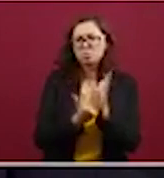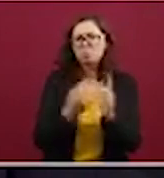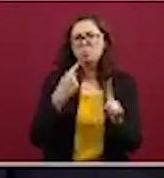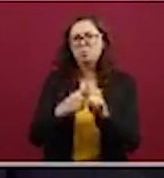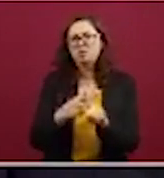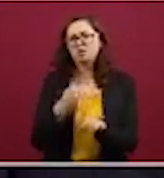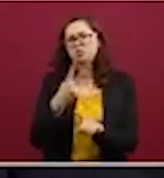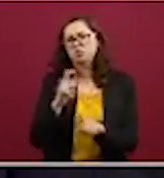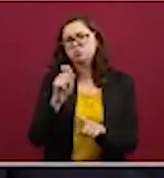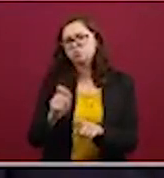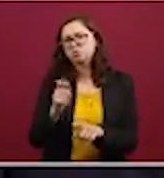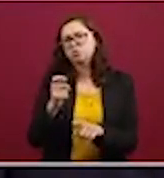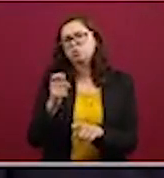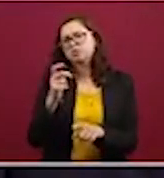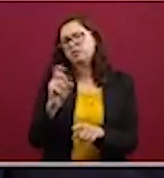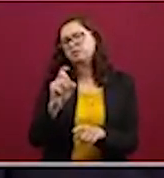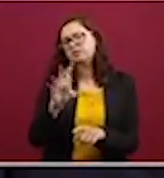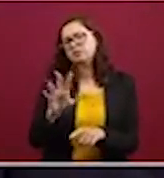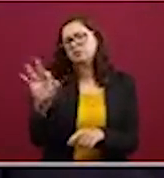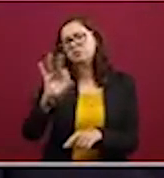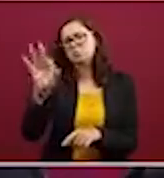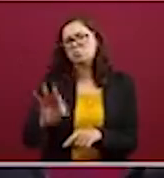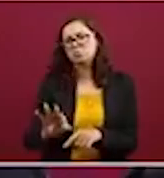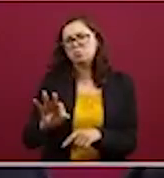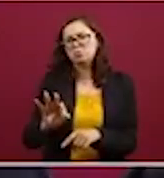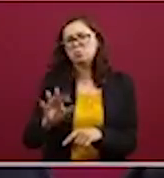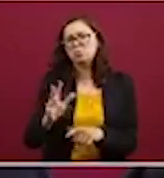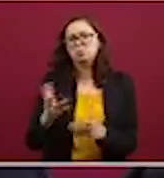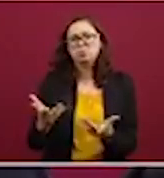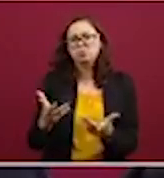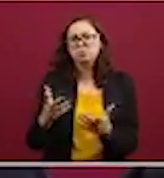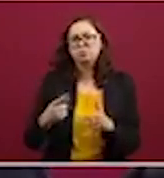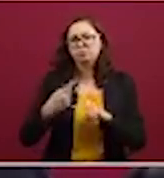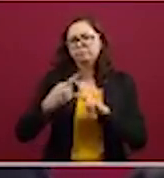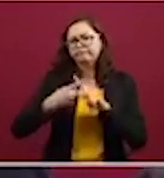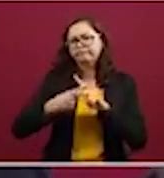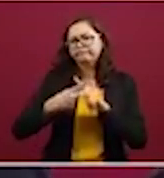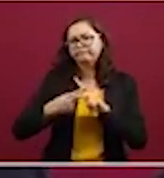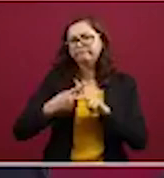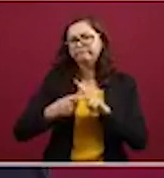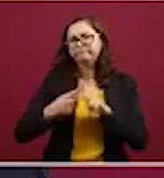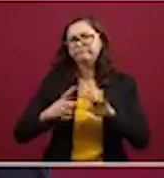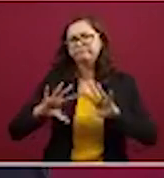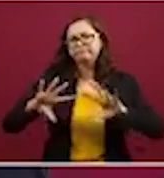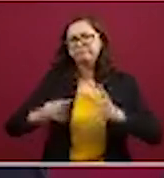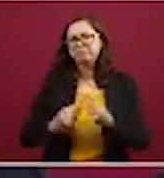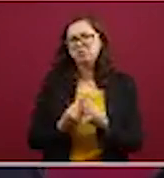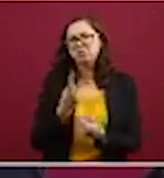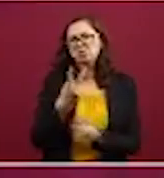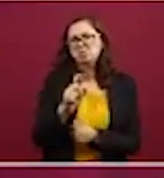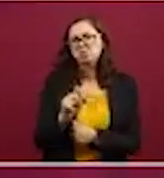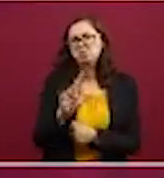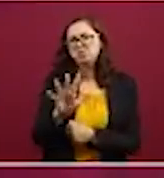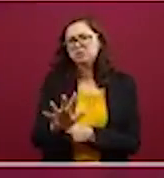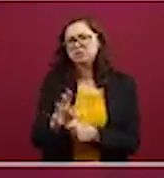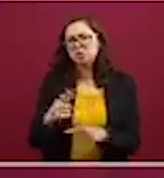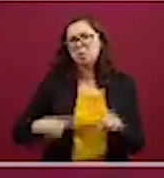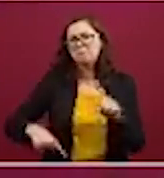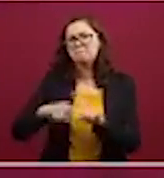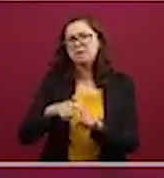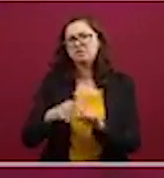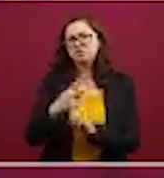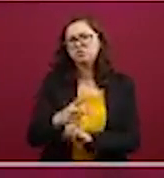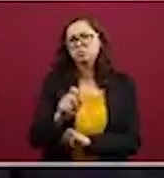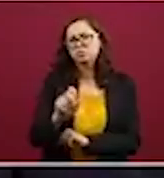35 por ciento que ahorita libor para su referencia está en como en dos y medio si le sumas 235